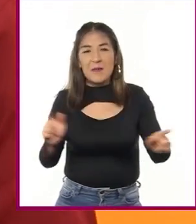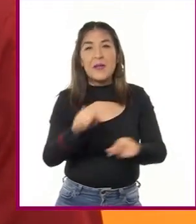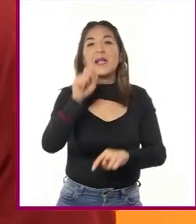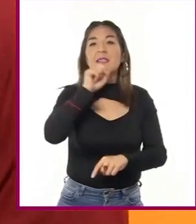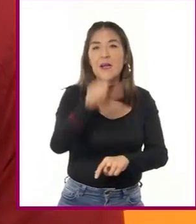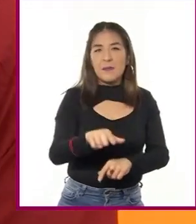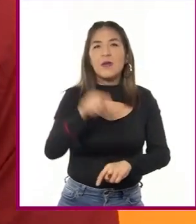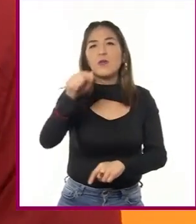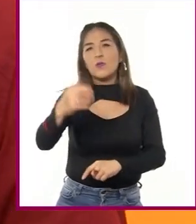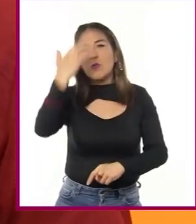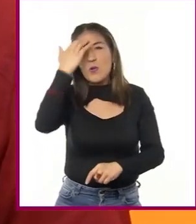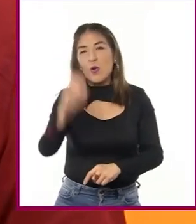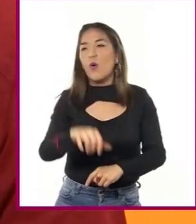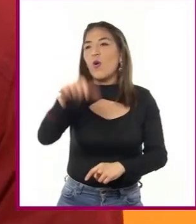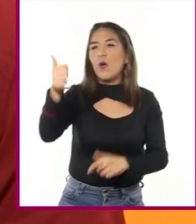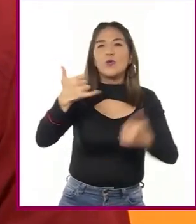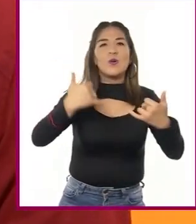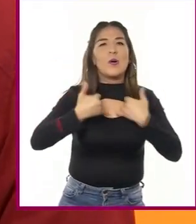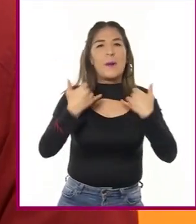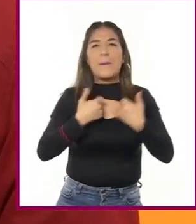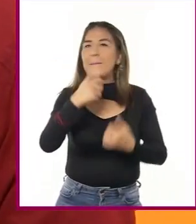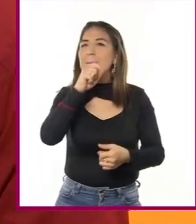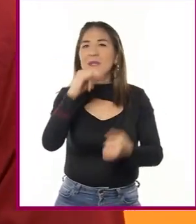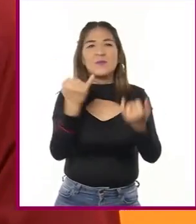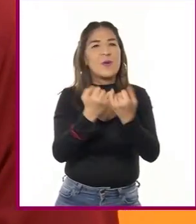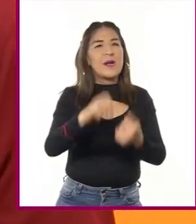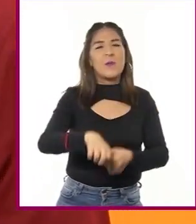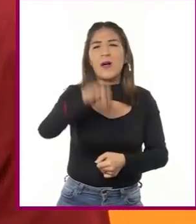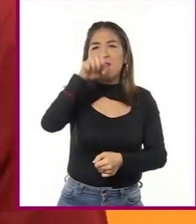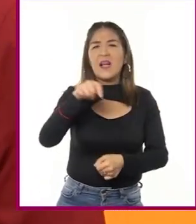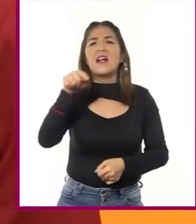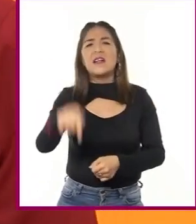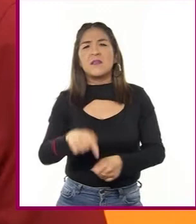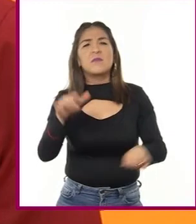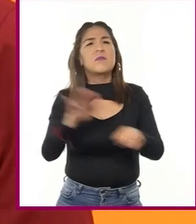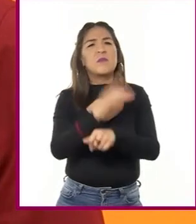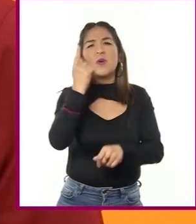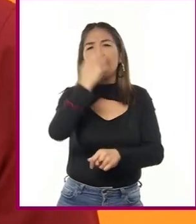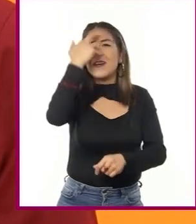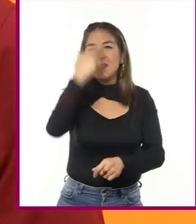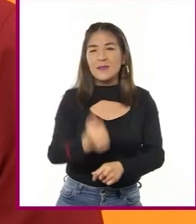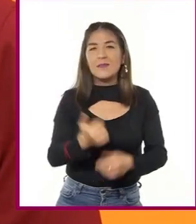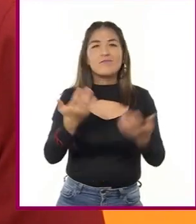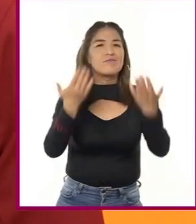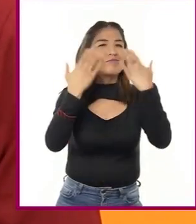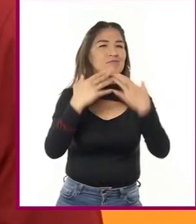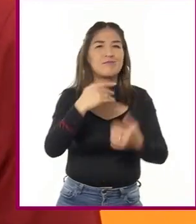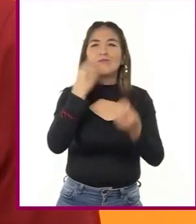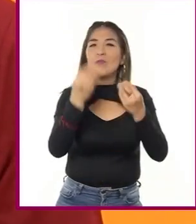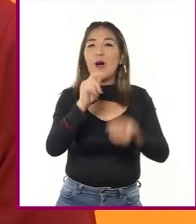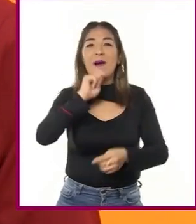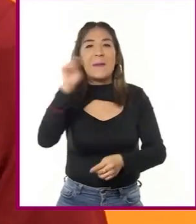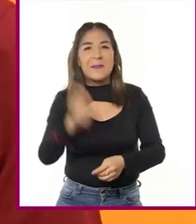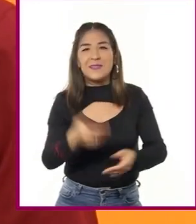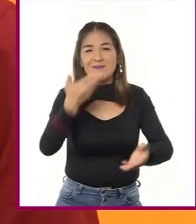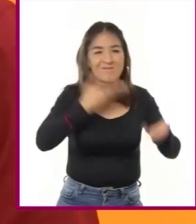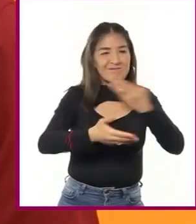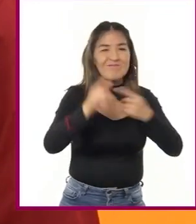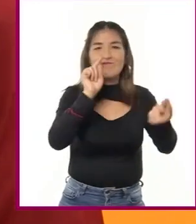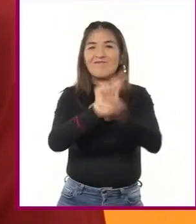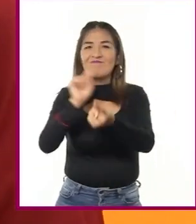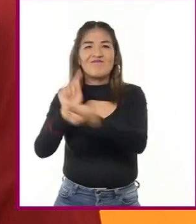ello conocer a otros jóvenes de su misma edad. Todo ello debido a que no tienen muchas amistades con las cuales